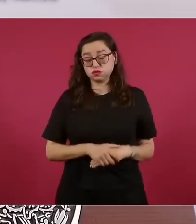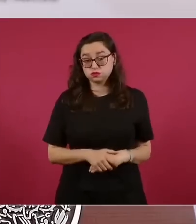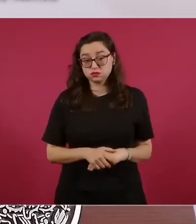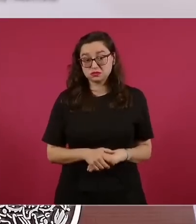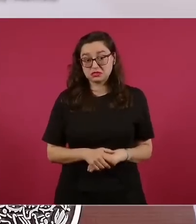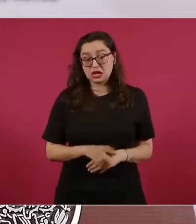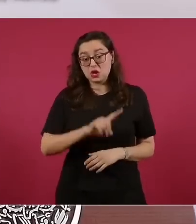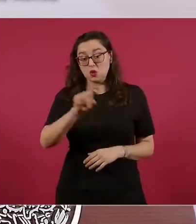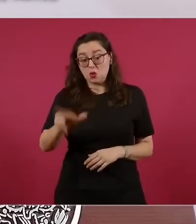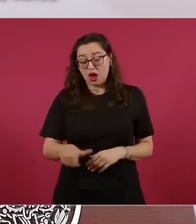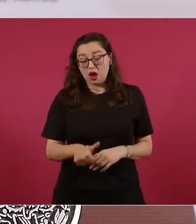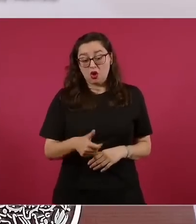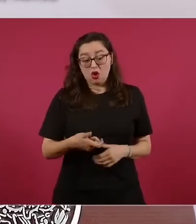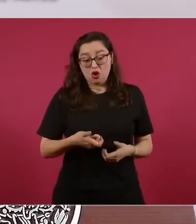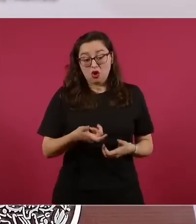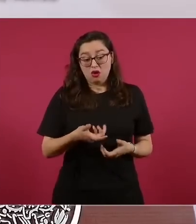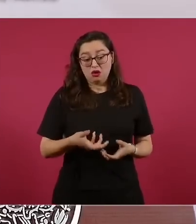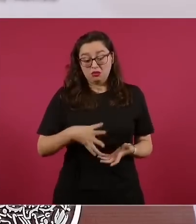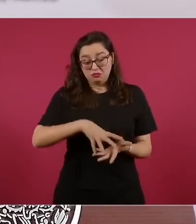a un río,